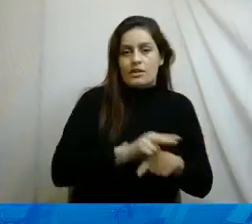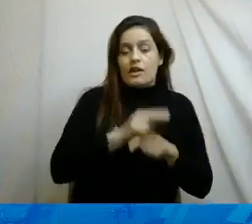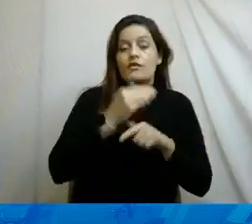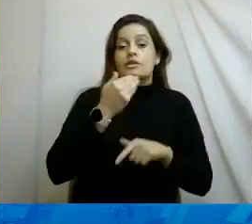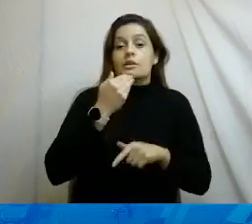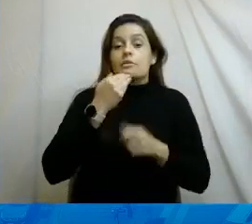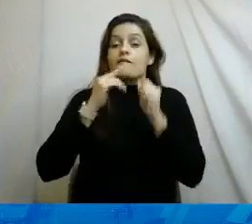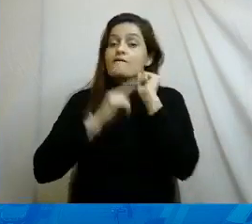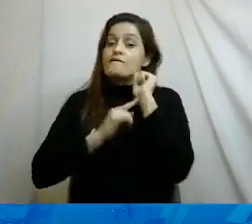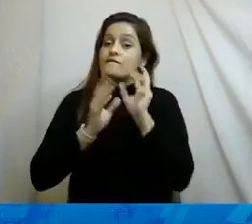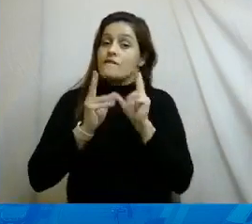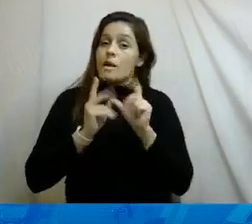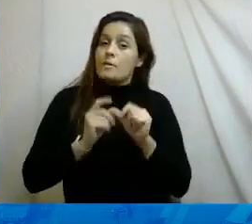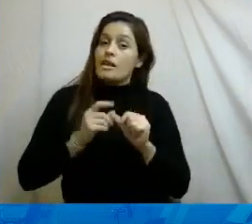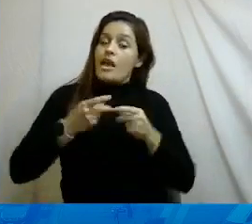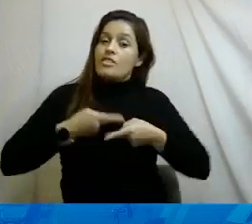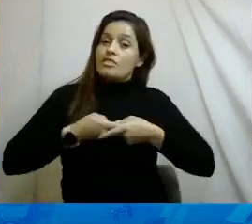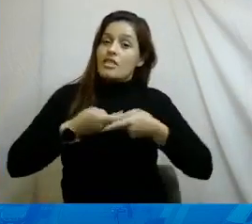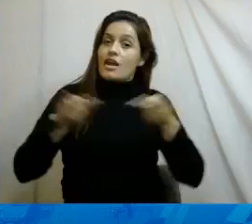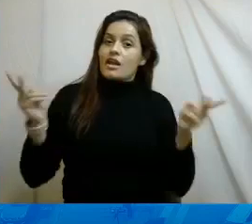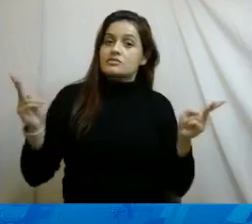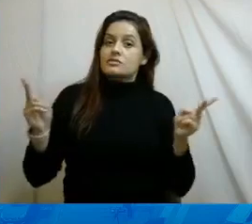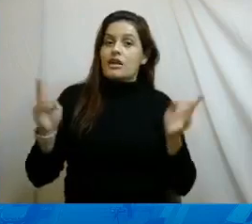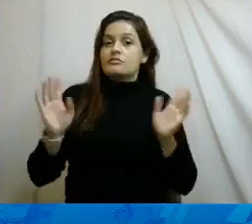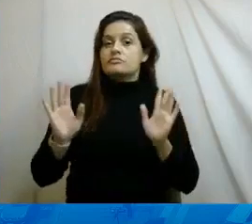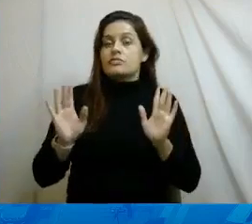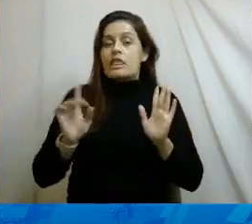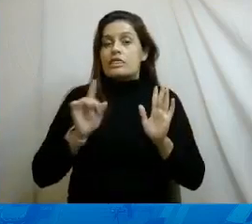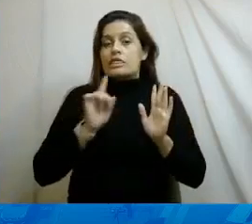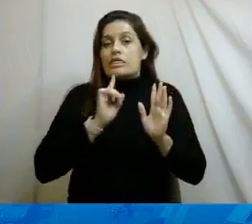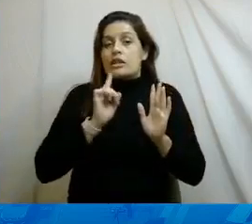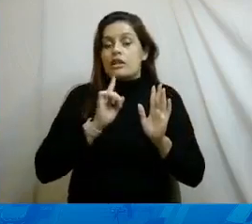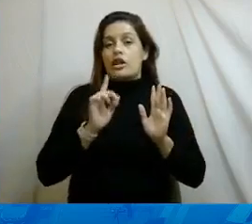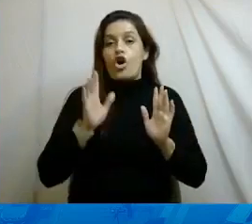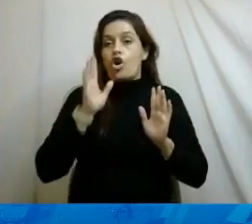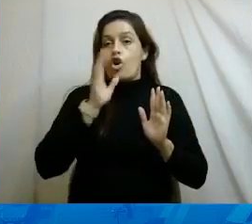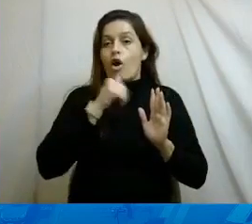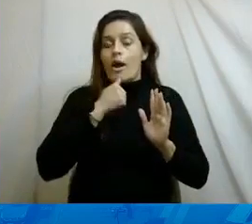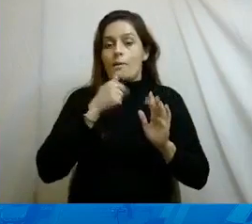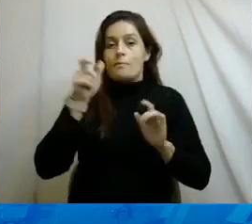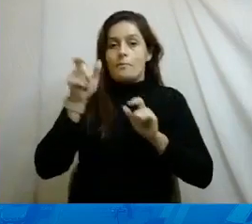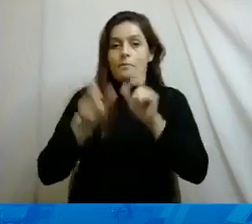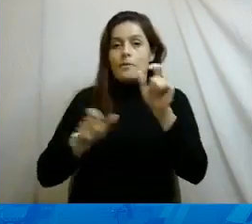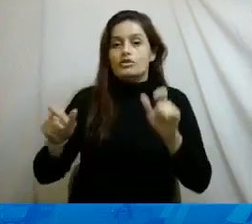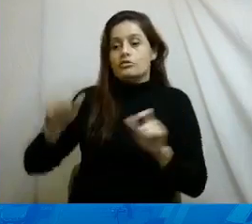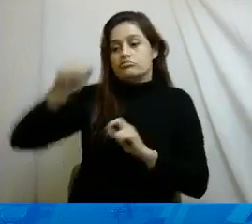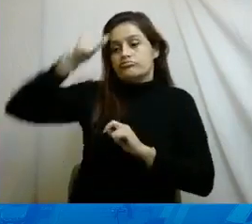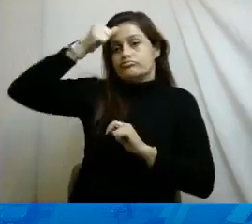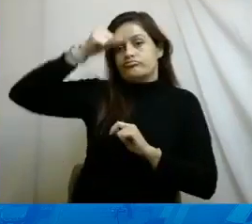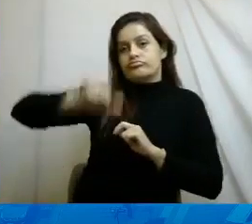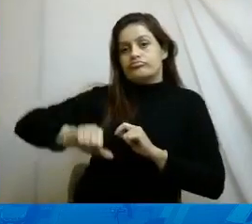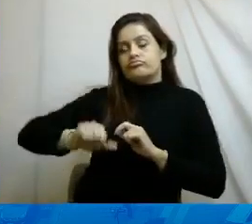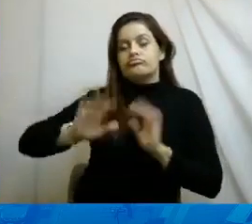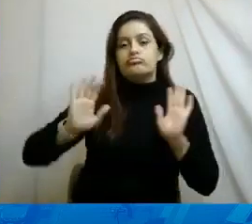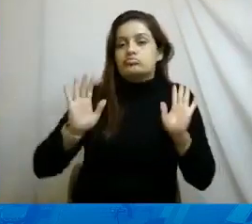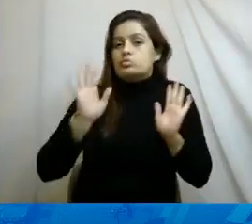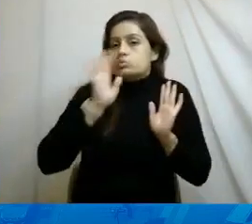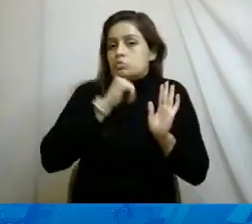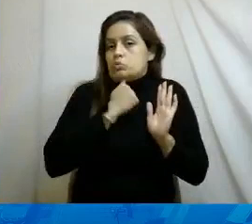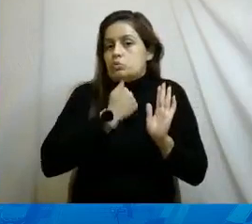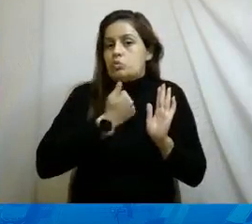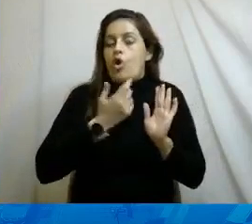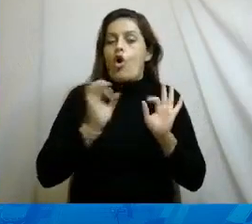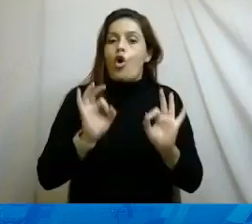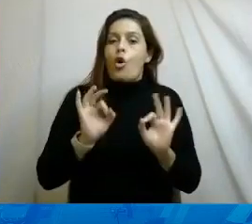familia, la presunción de inocencia. Aquí entiendo, por lo que ustedes dicen, no hay nadie que haya sido sancionado, no hay ninguna resolución que diga que